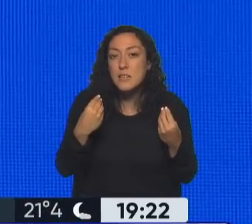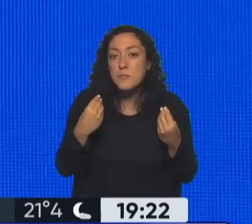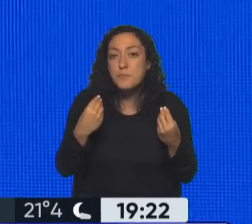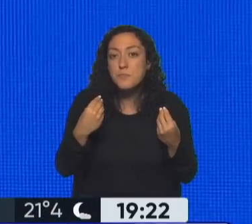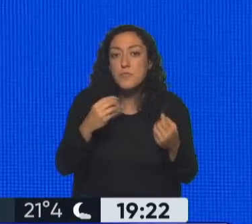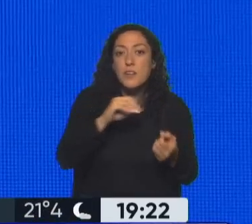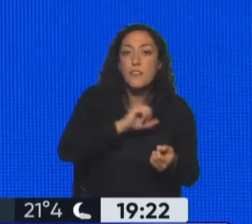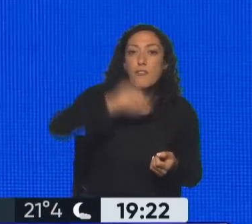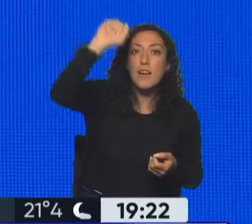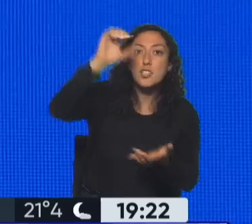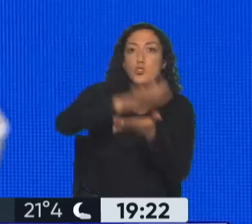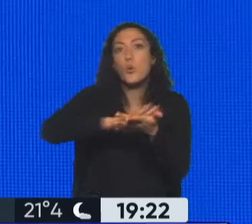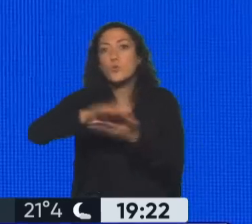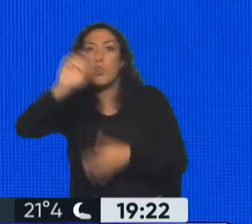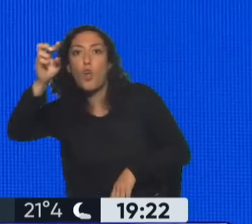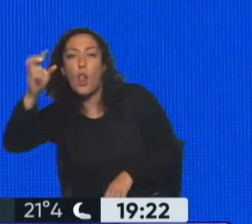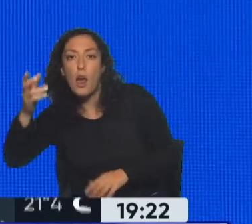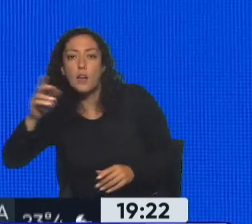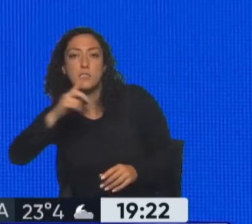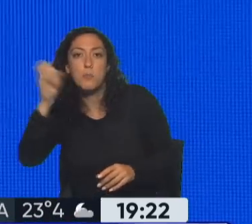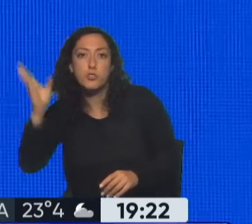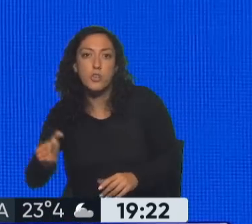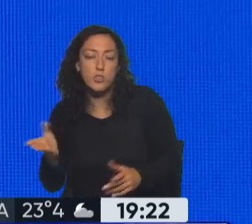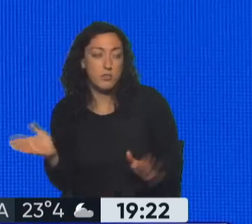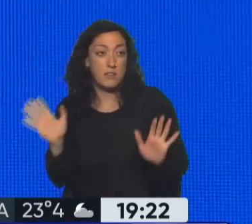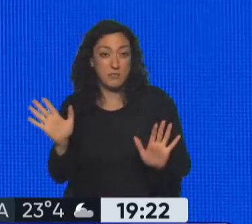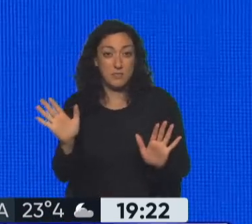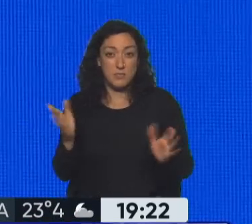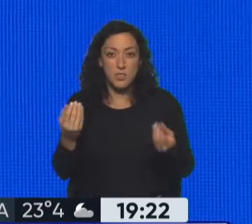la solución a la inflación. Esto es por lo menos lo que uno escucha.